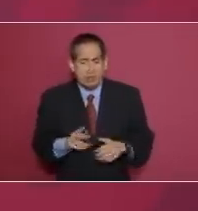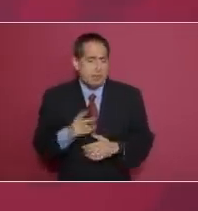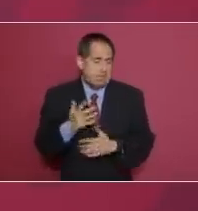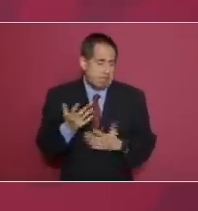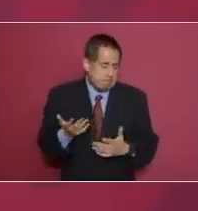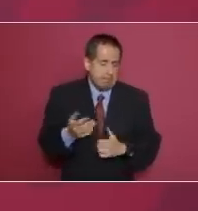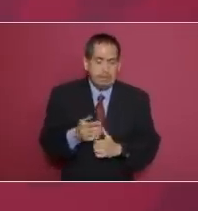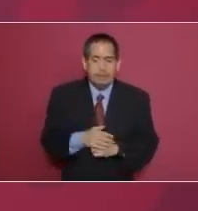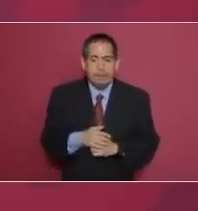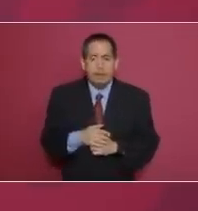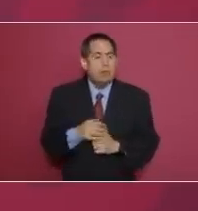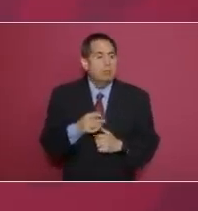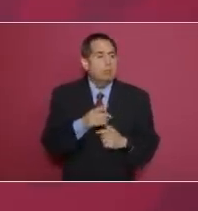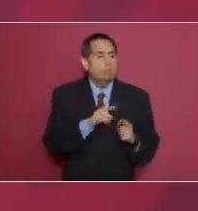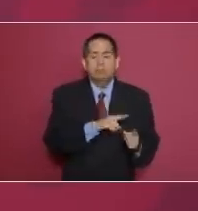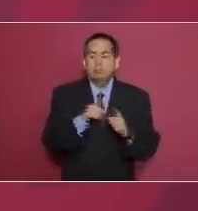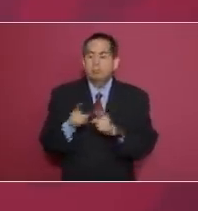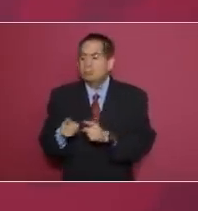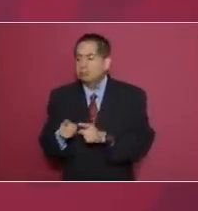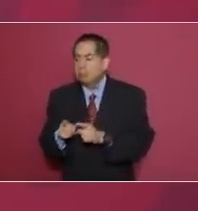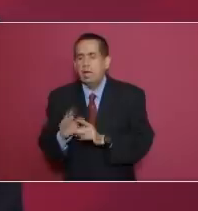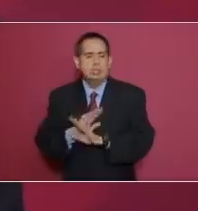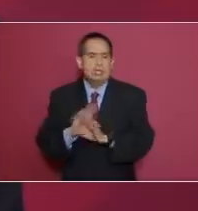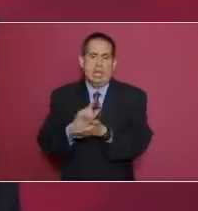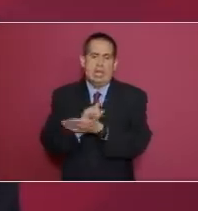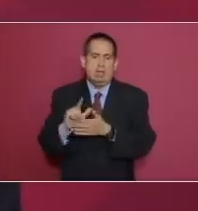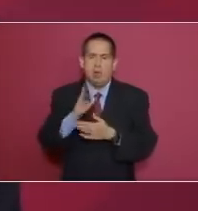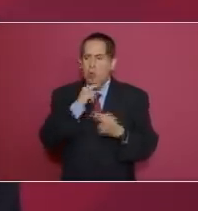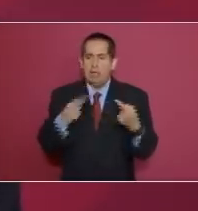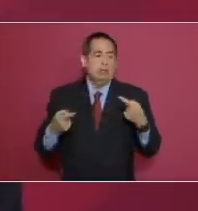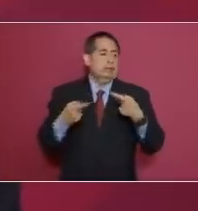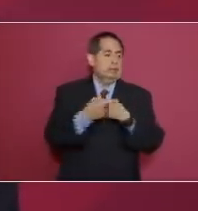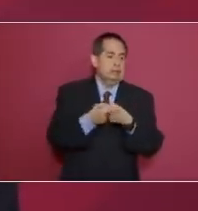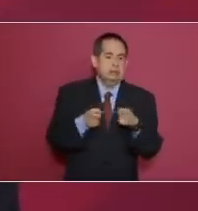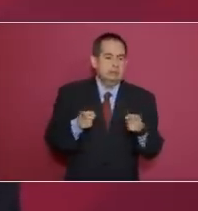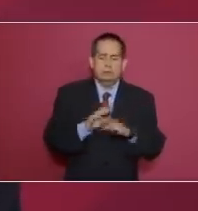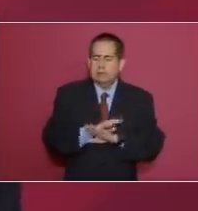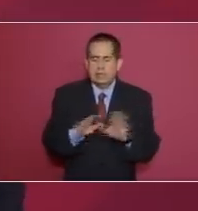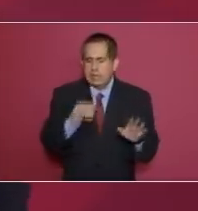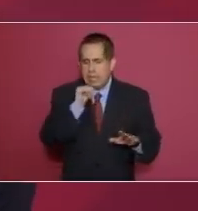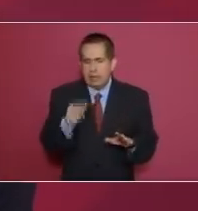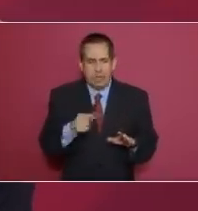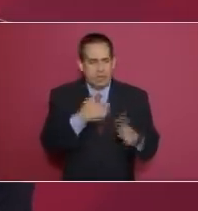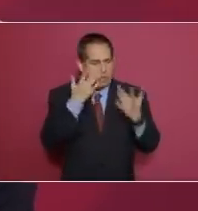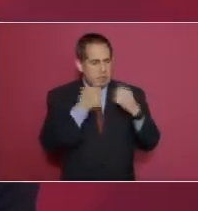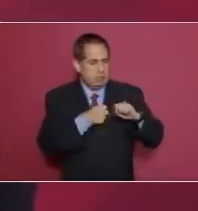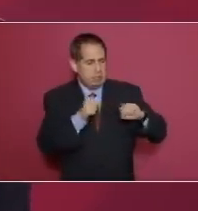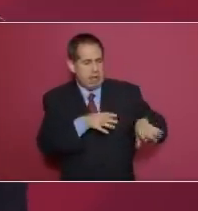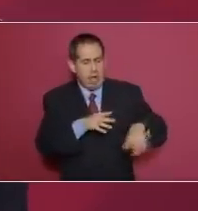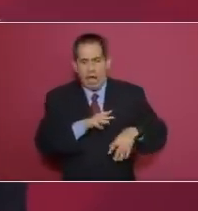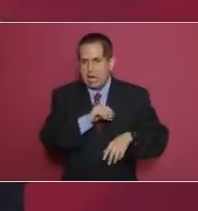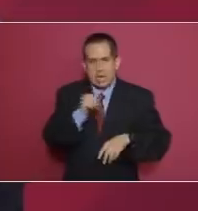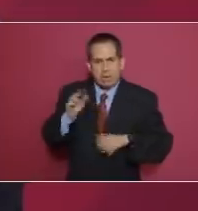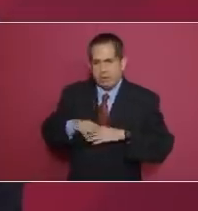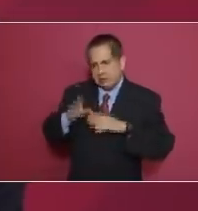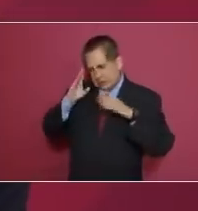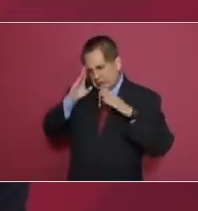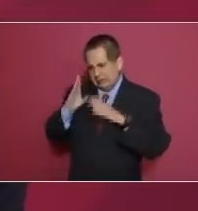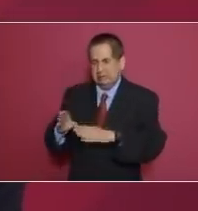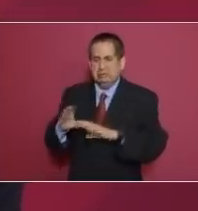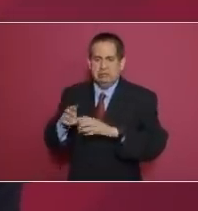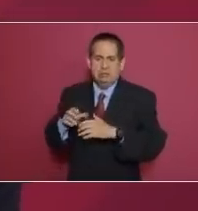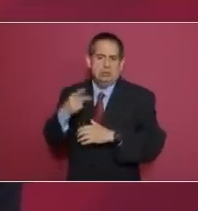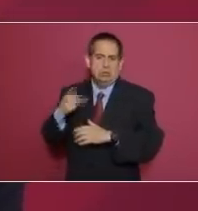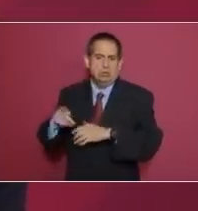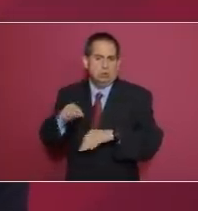y por lo mismo no existe, consideramos, conflicto de intereses porque ya está dedicado nada más a